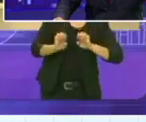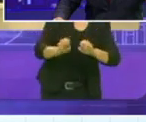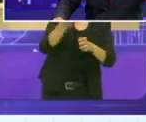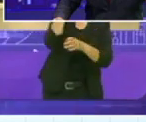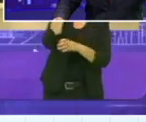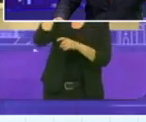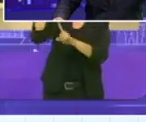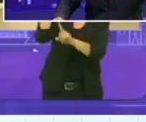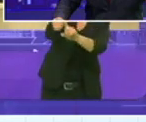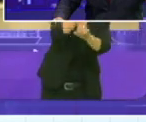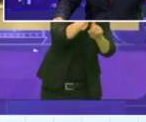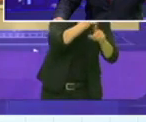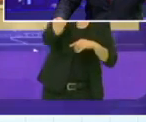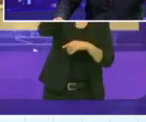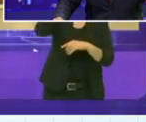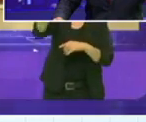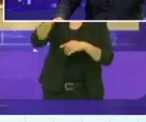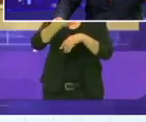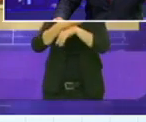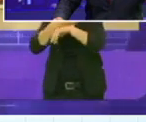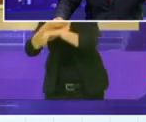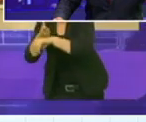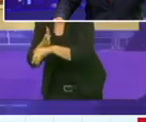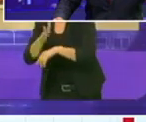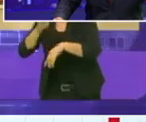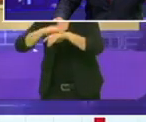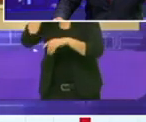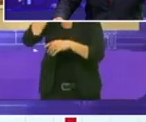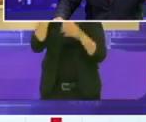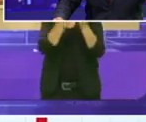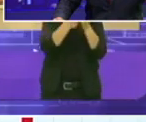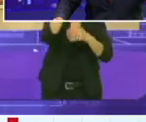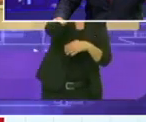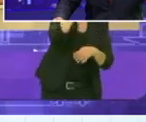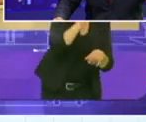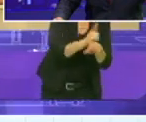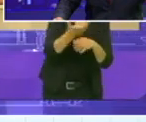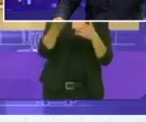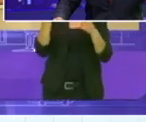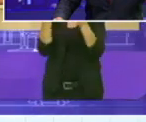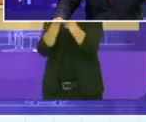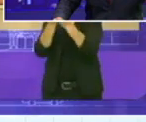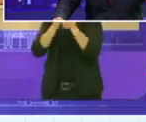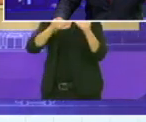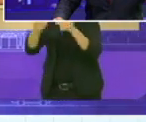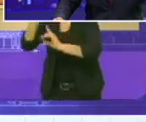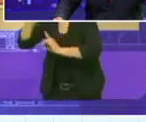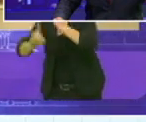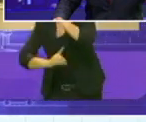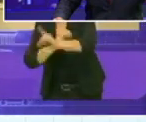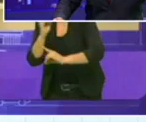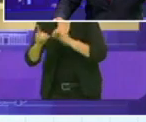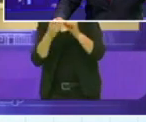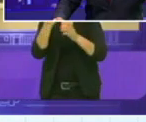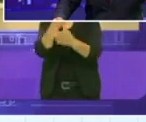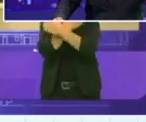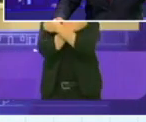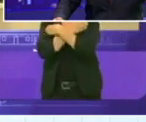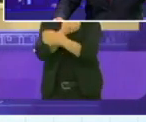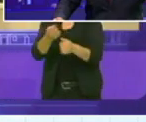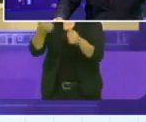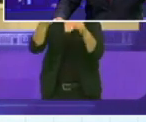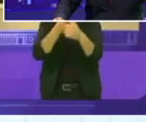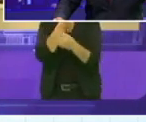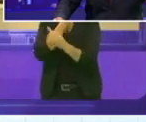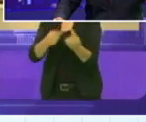hubo intercambio de ideas y de acusaciones también dentro de los debates porque porque se dan este y nos pidieron mantener el segundo